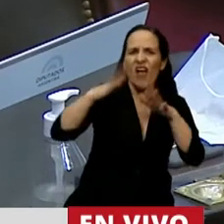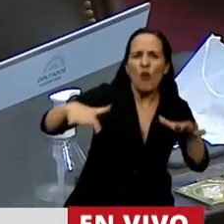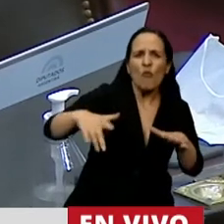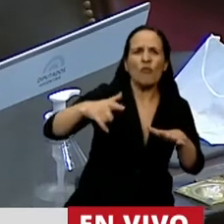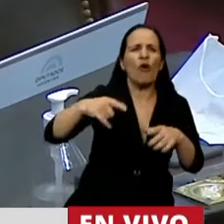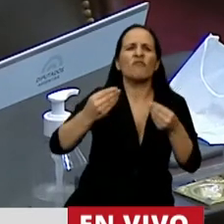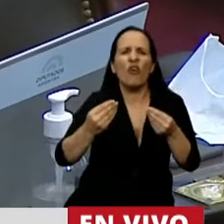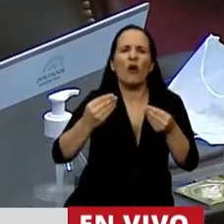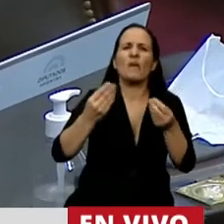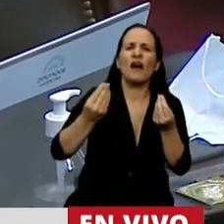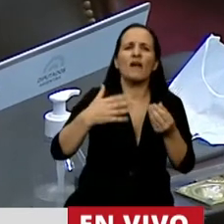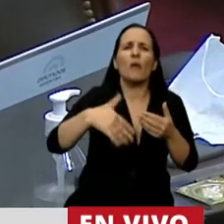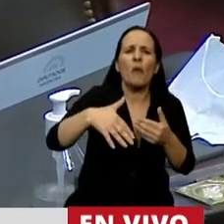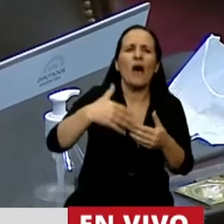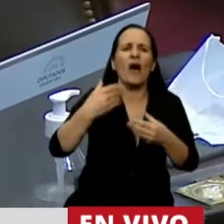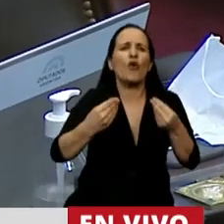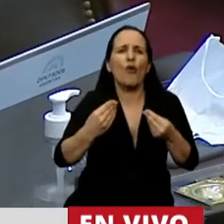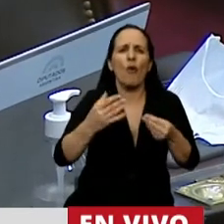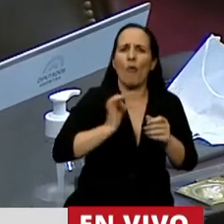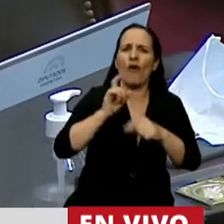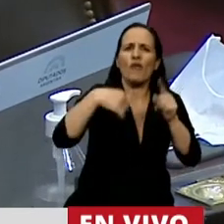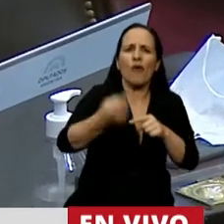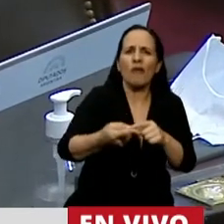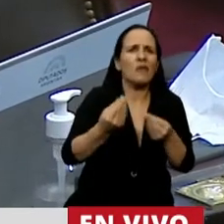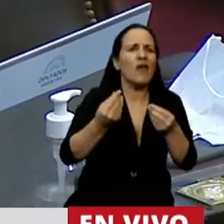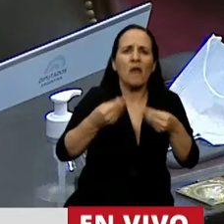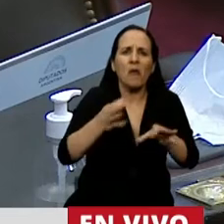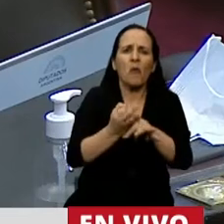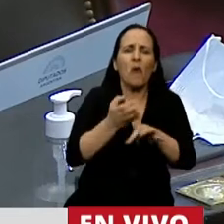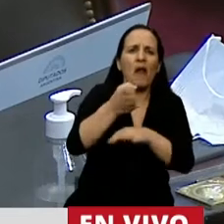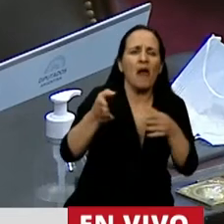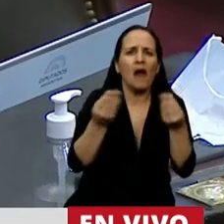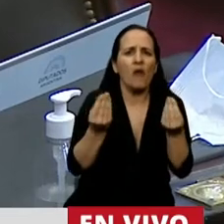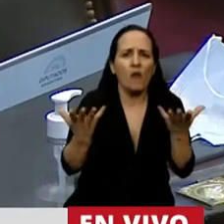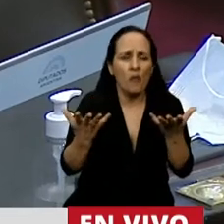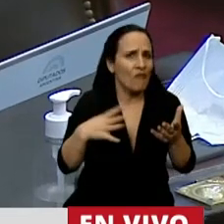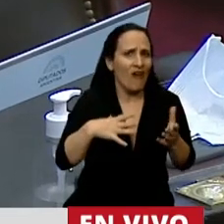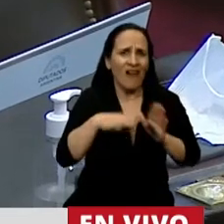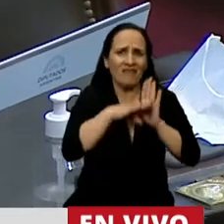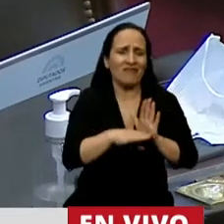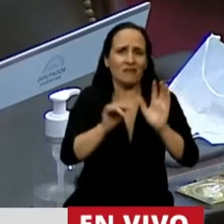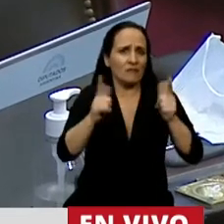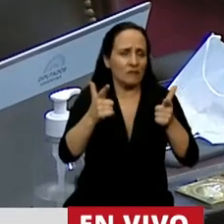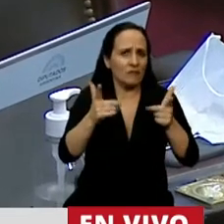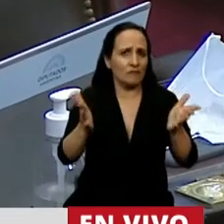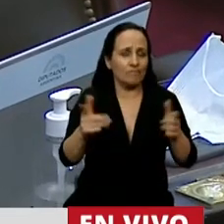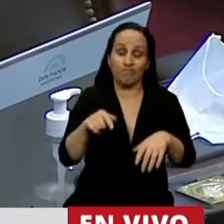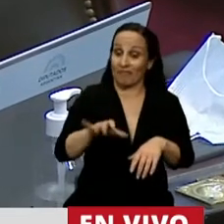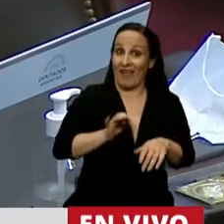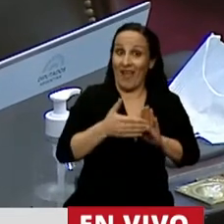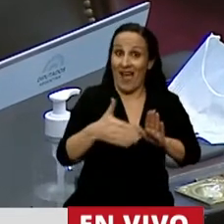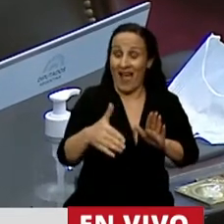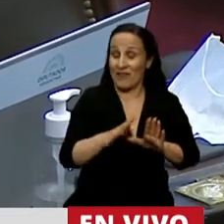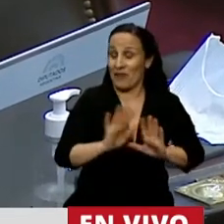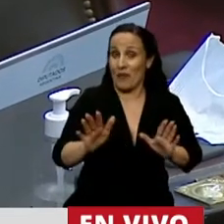comenzará y de qué manera comenzará el ciclo lectivo 2021. Presidente, se termina un año en el que la sociedad lamenta la